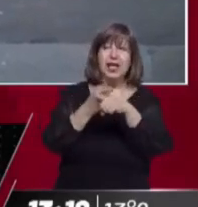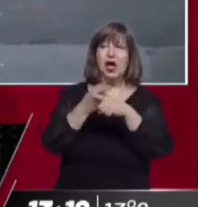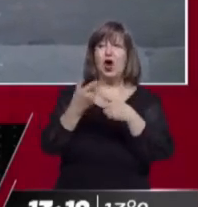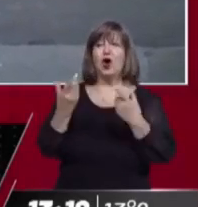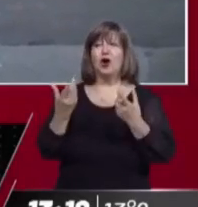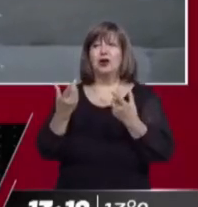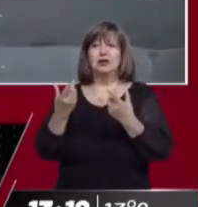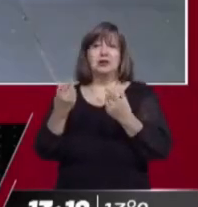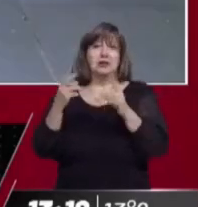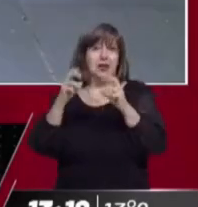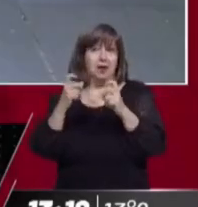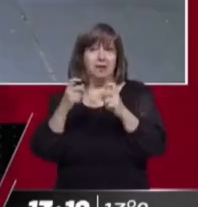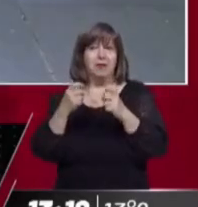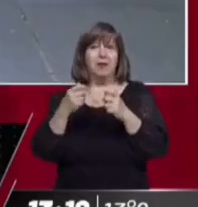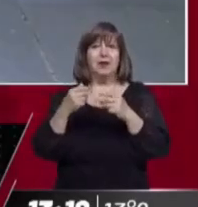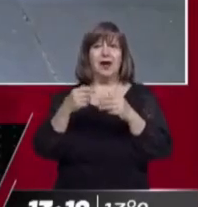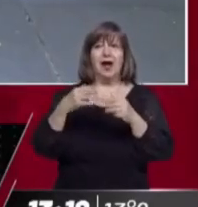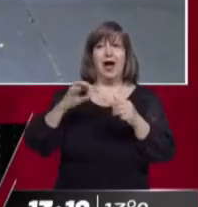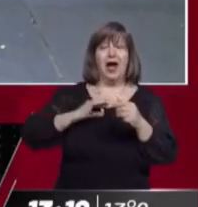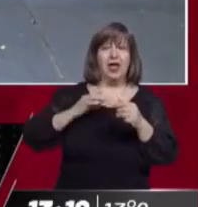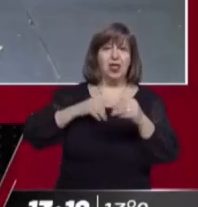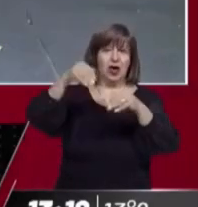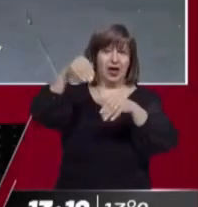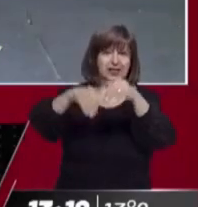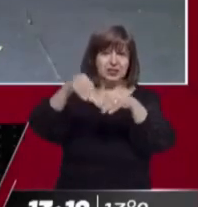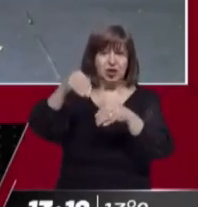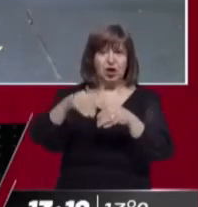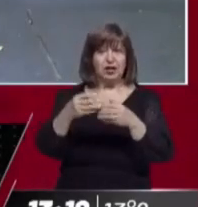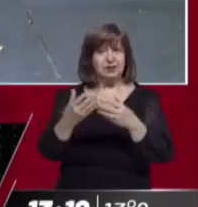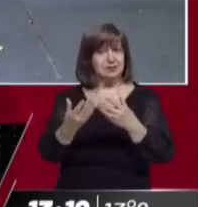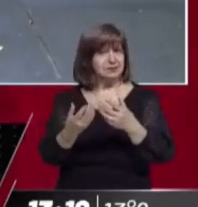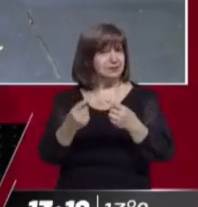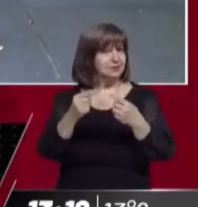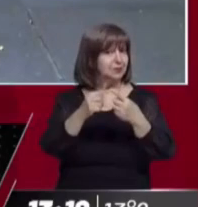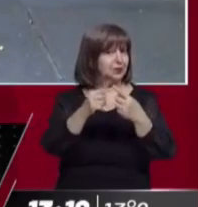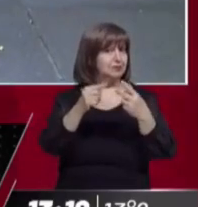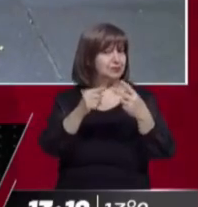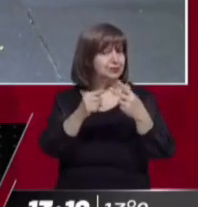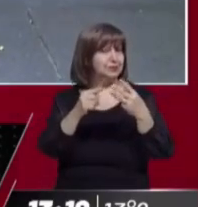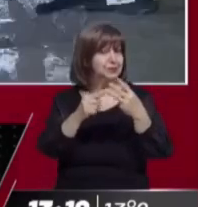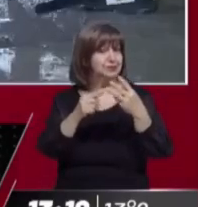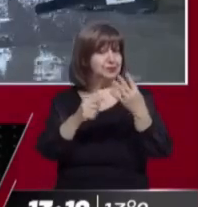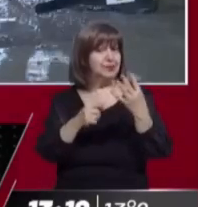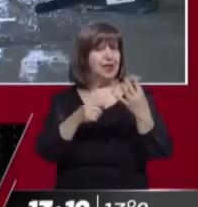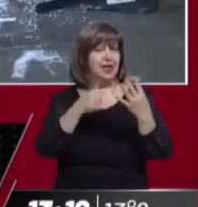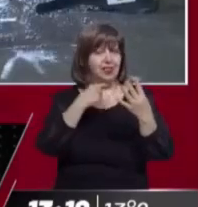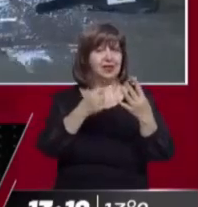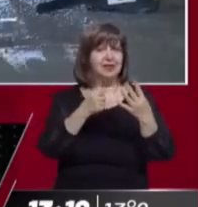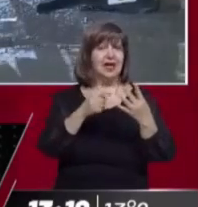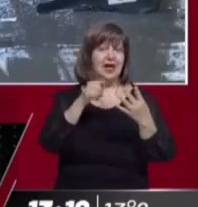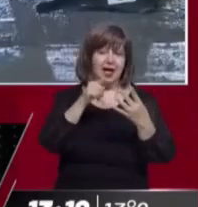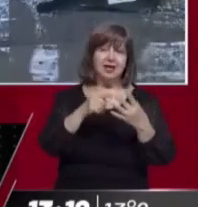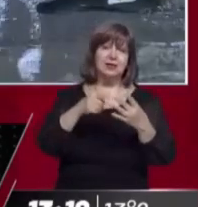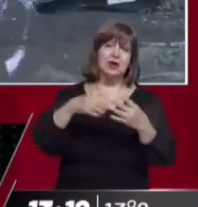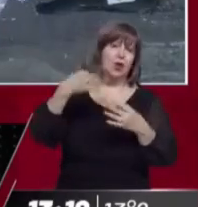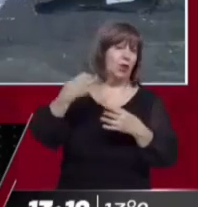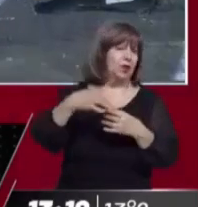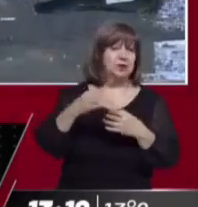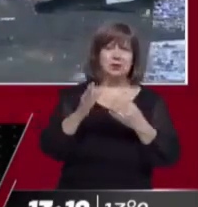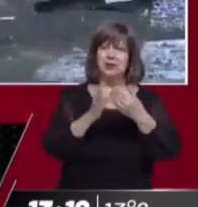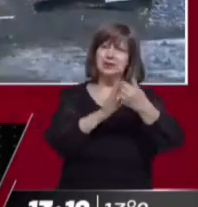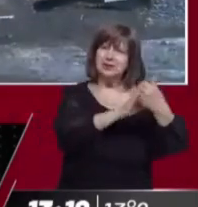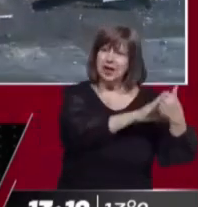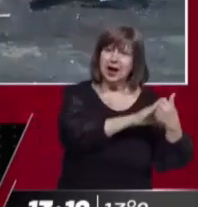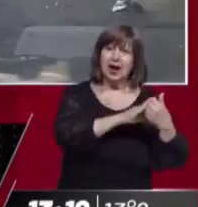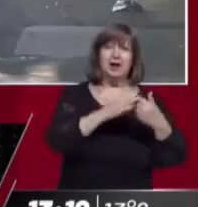antipático eh este entonces Existen un montón de condicionantes que debemos tener en cuenta que se deben realizar para porque no hay